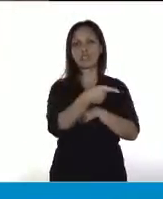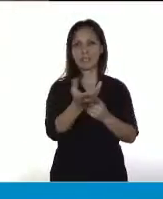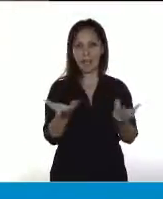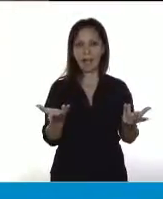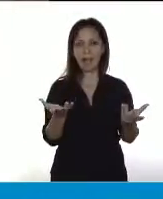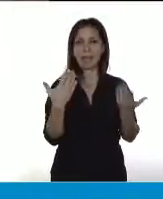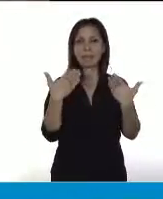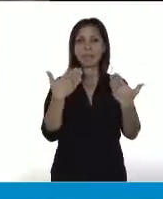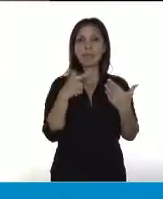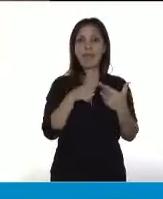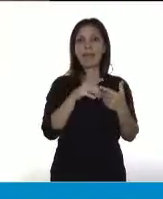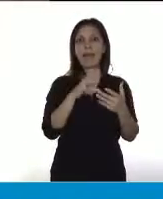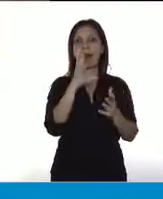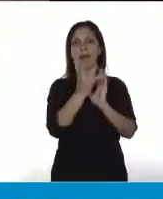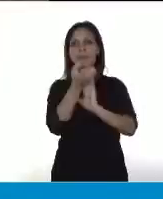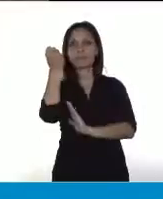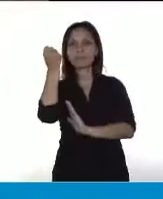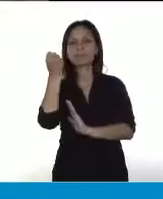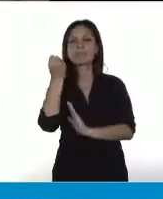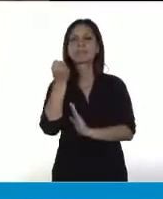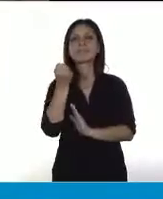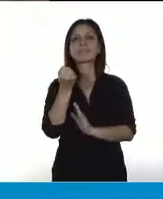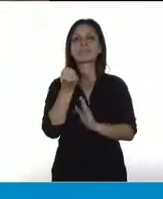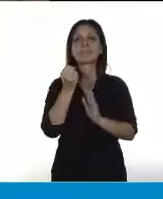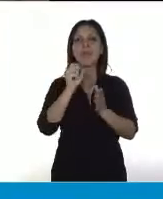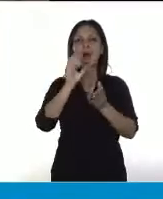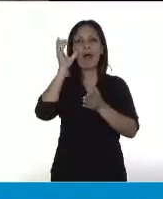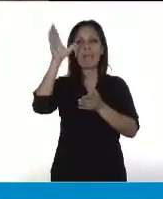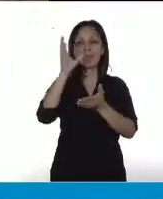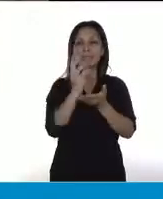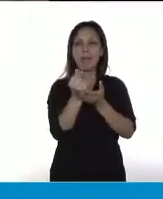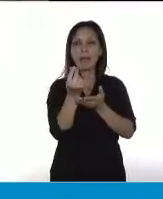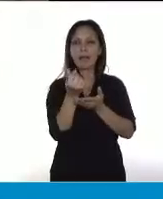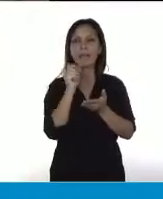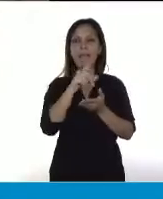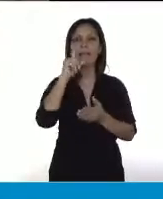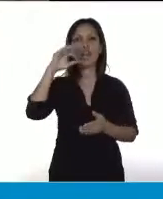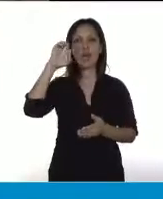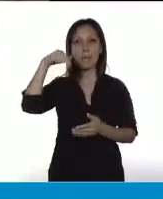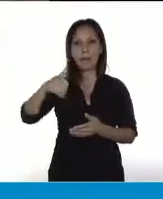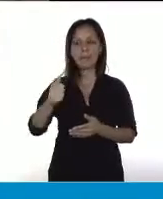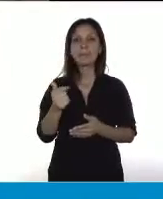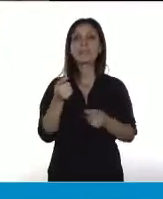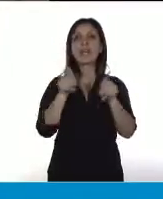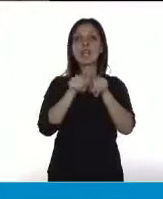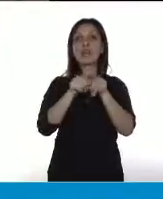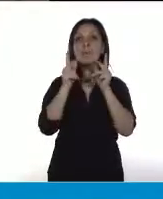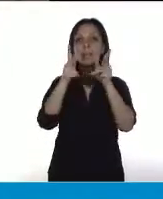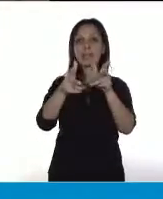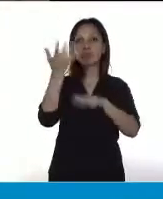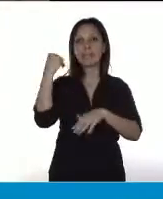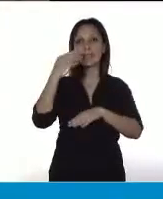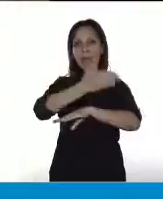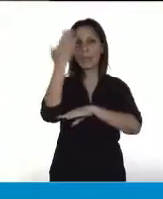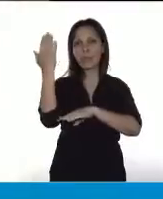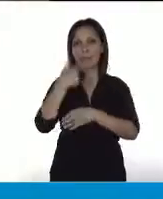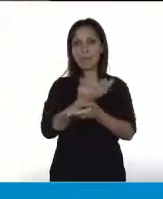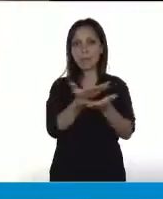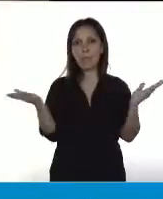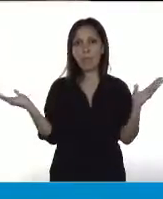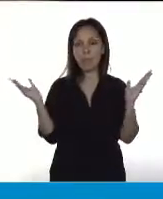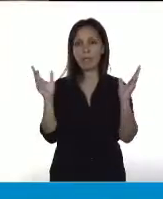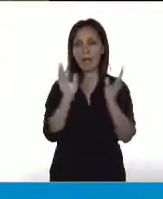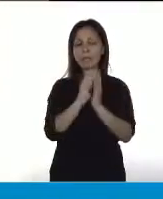que se apropien de un supuesto excedente de IOMA. Como lo dijimos en la audiencia pública que hicimos junto a decenas de